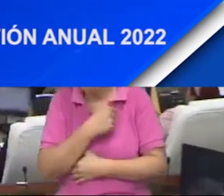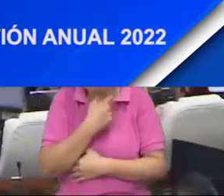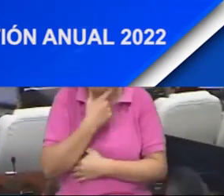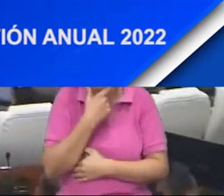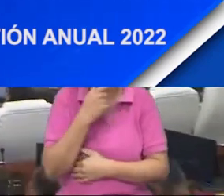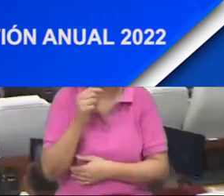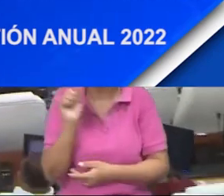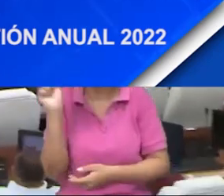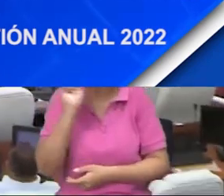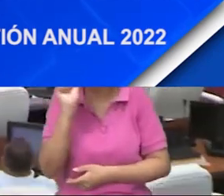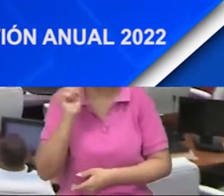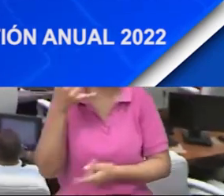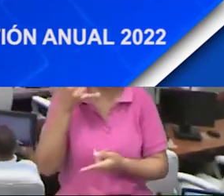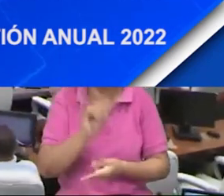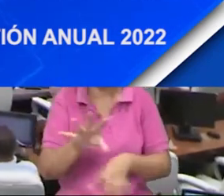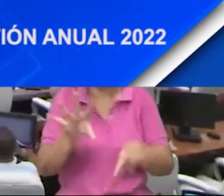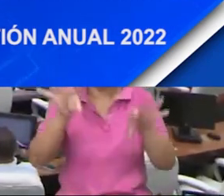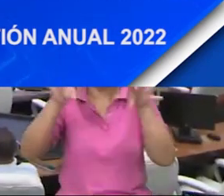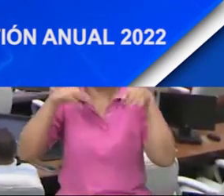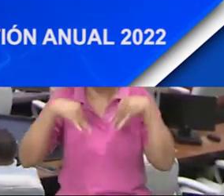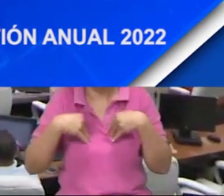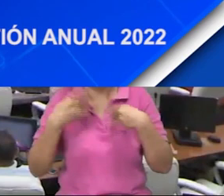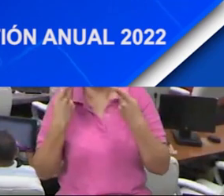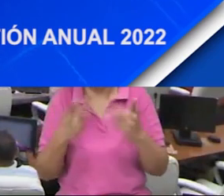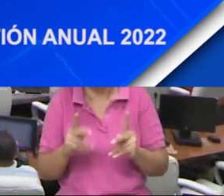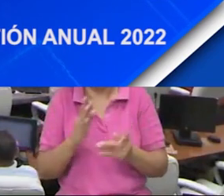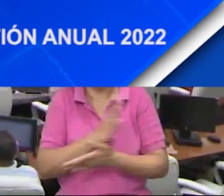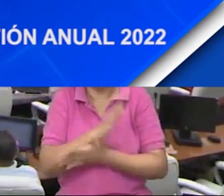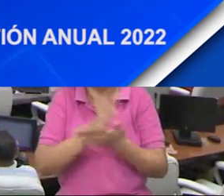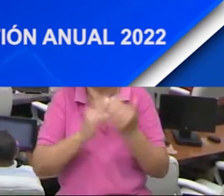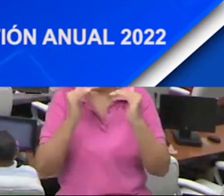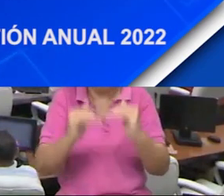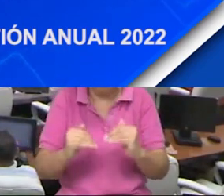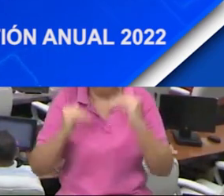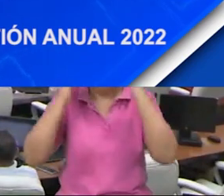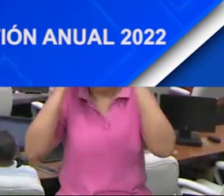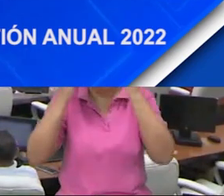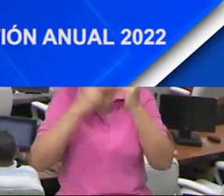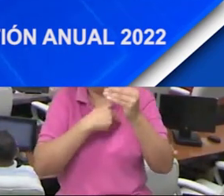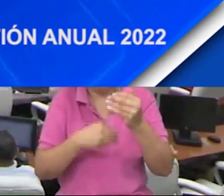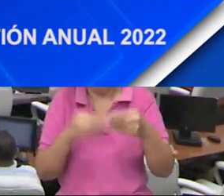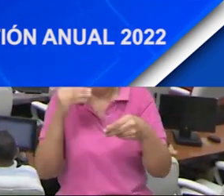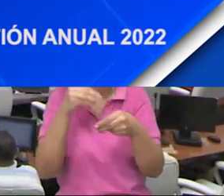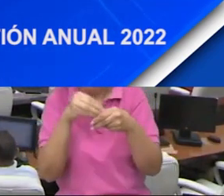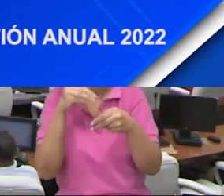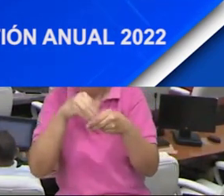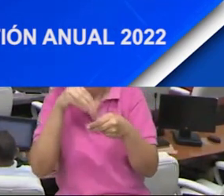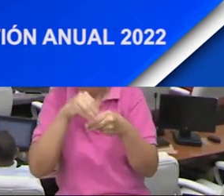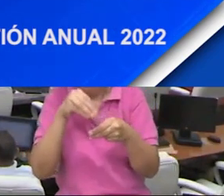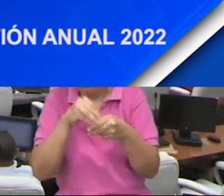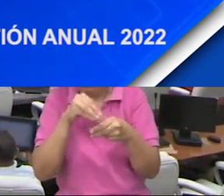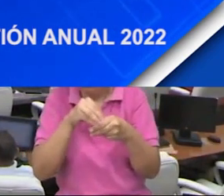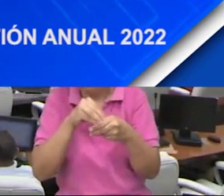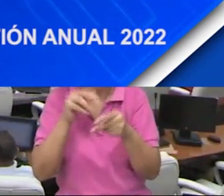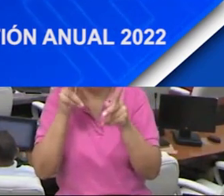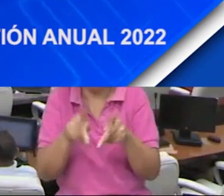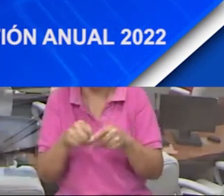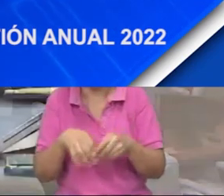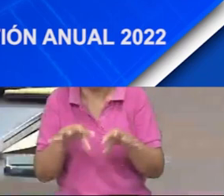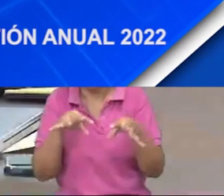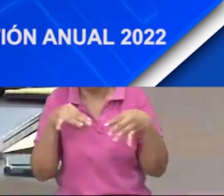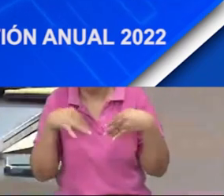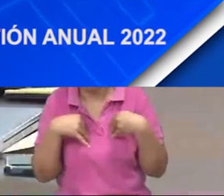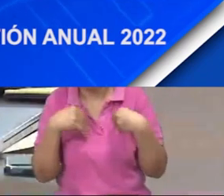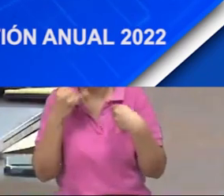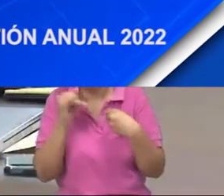el sistema financiero se tradujo en mayores captaciones de depósitos del público, las